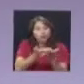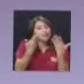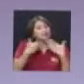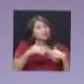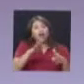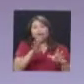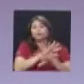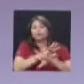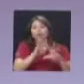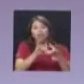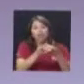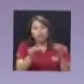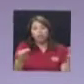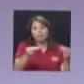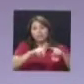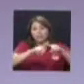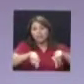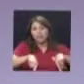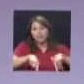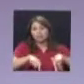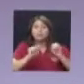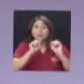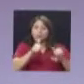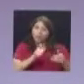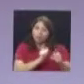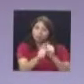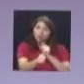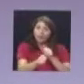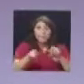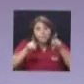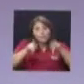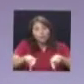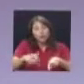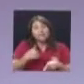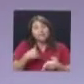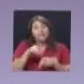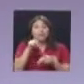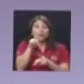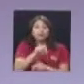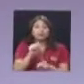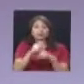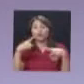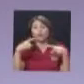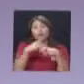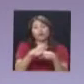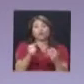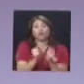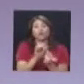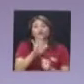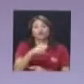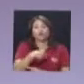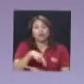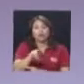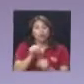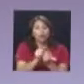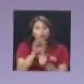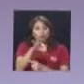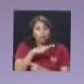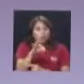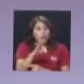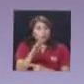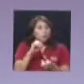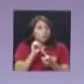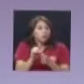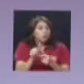y que las personas que tienen un conflicto con su fe y su religión voten negativamente pero que no lo bloqueé que permitan la